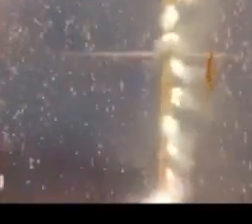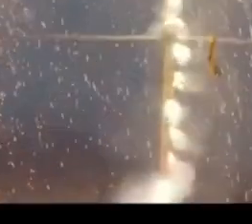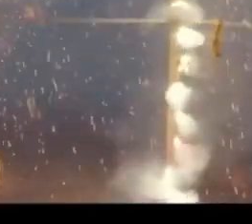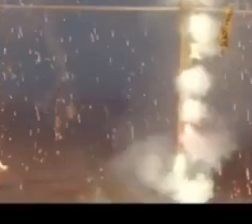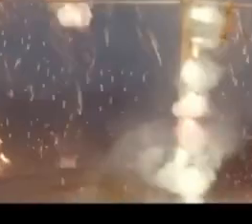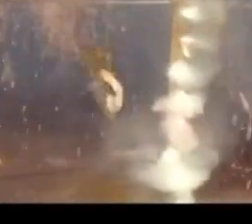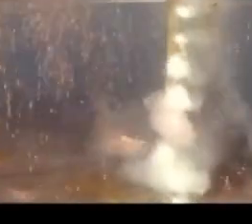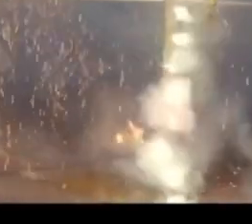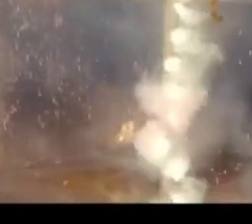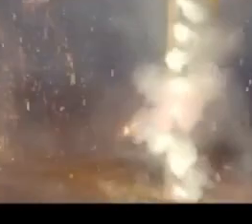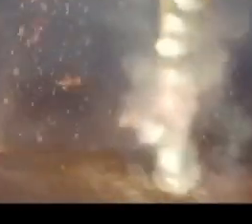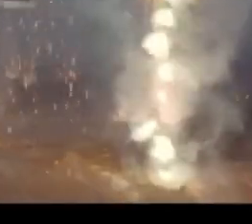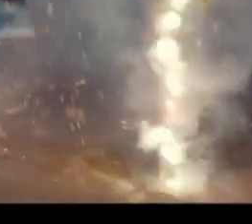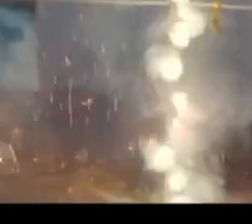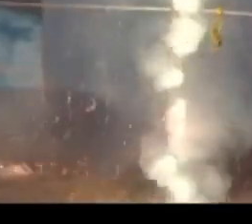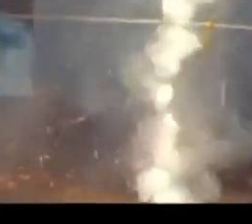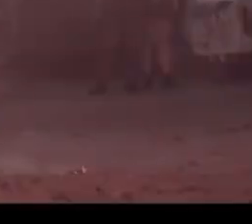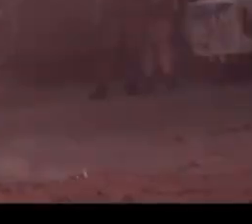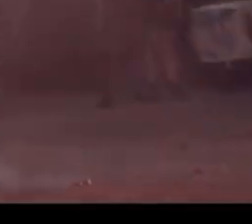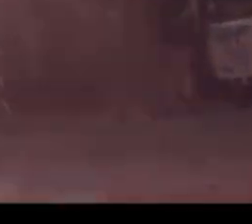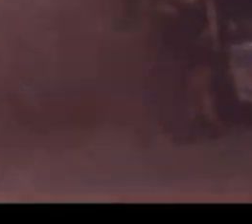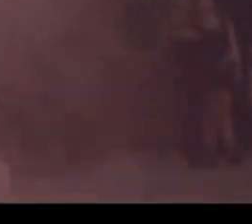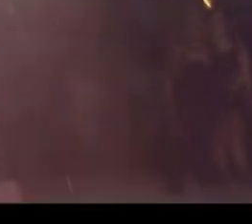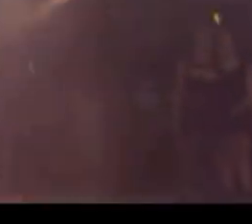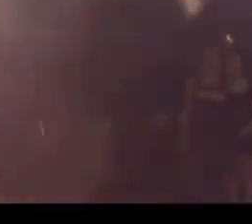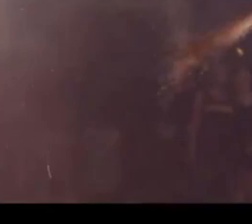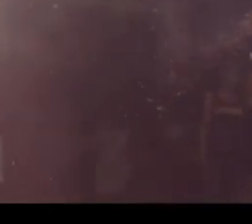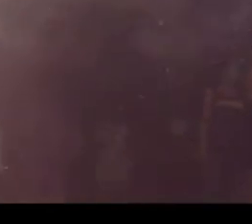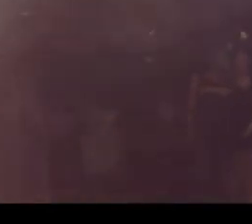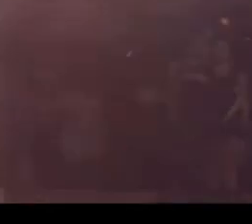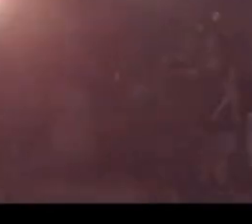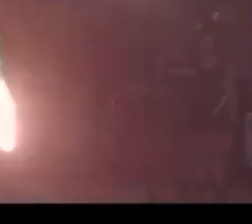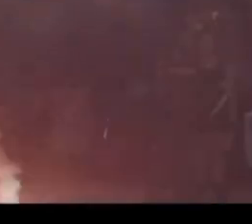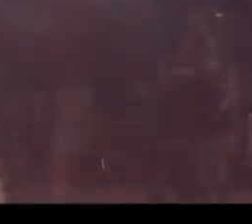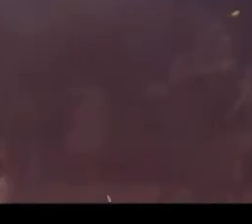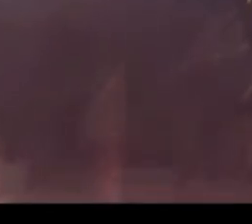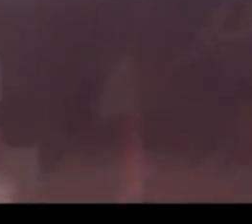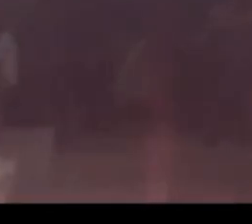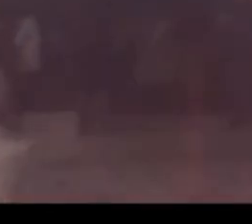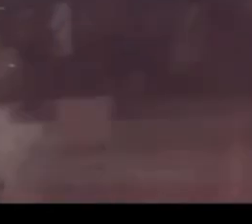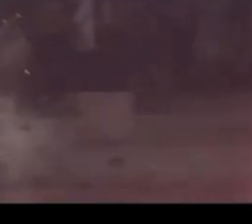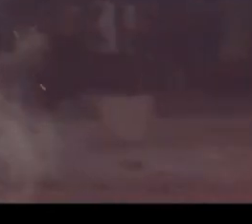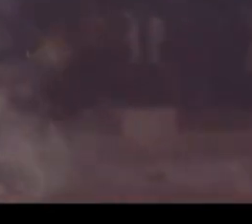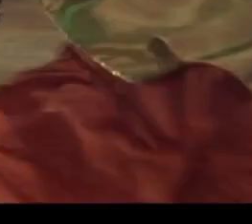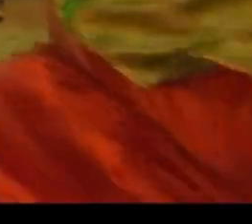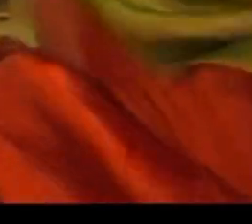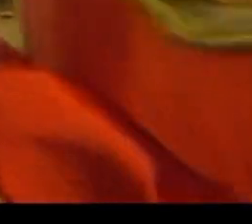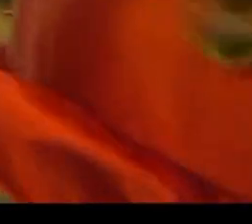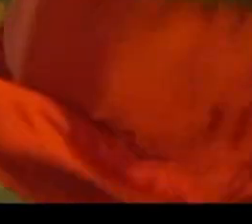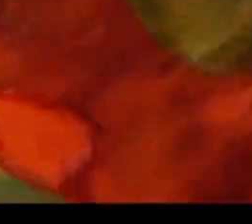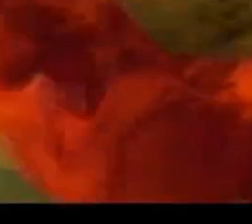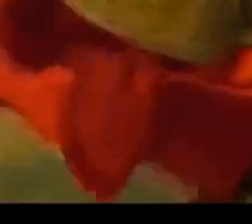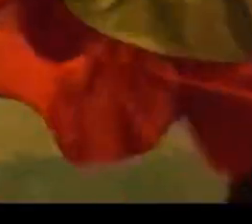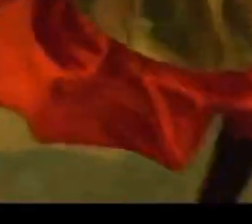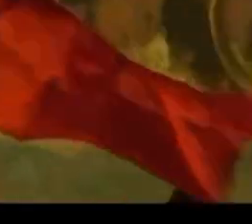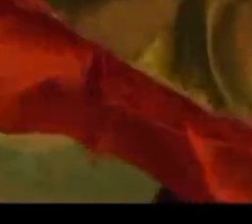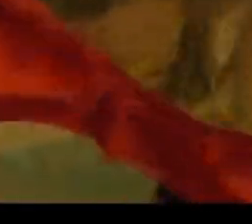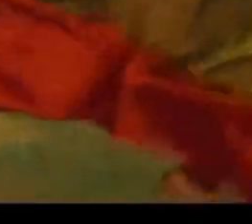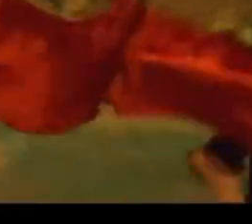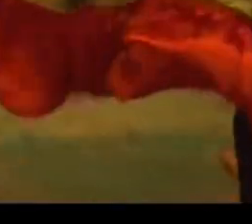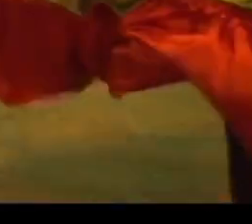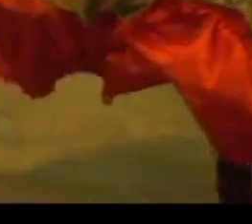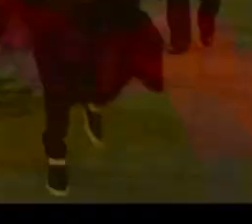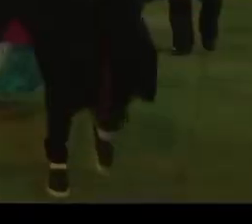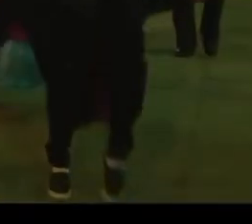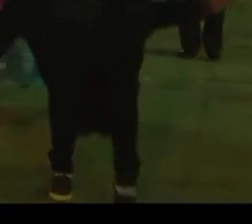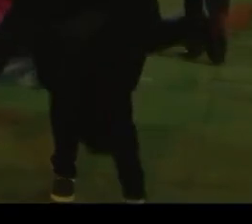Sanatino, préstame tu relación. Sana tío, sana